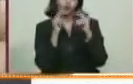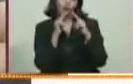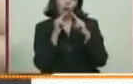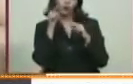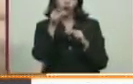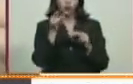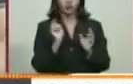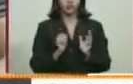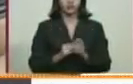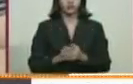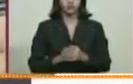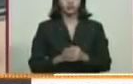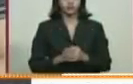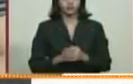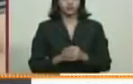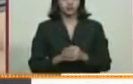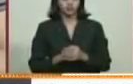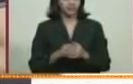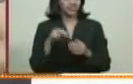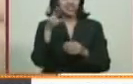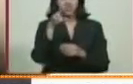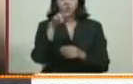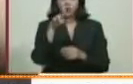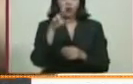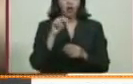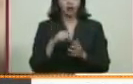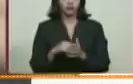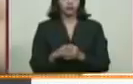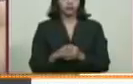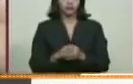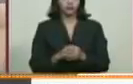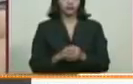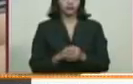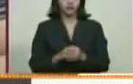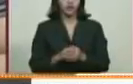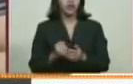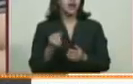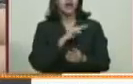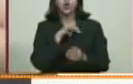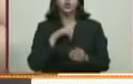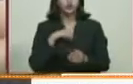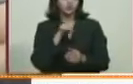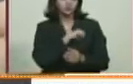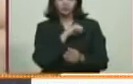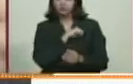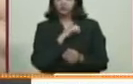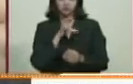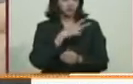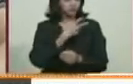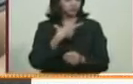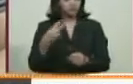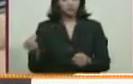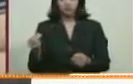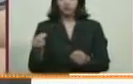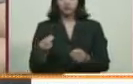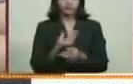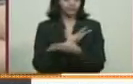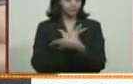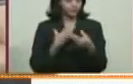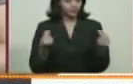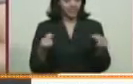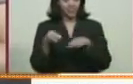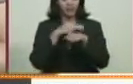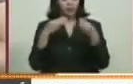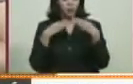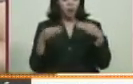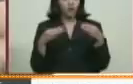lo haga. O sea, es igual. A nosotros no nos van a amedrentar, o sea, a este Ministerio Público no lo van a amedrentar. Está el